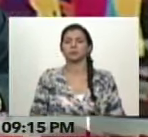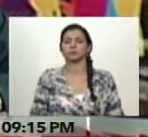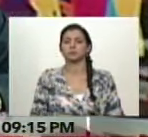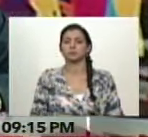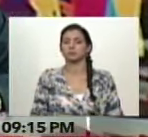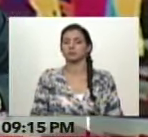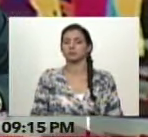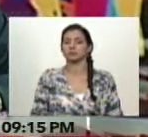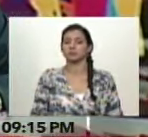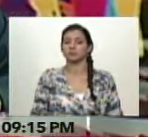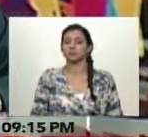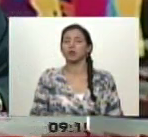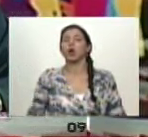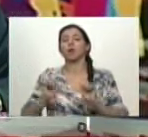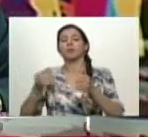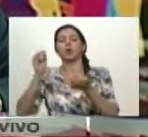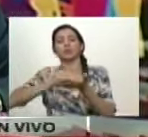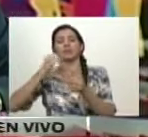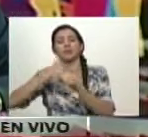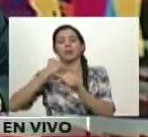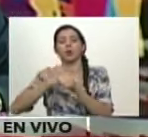activar el Consejo Central Bolivariano